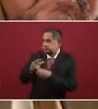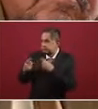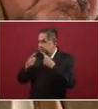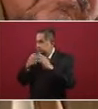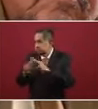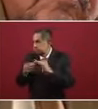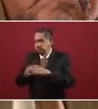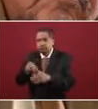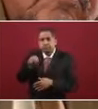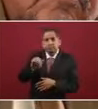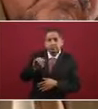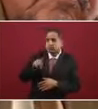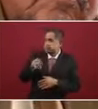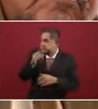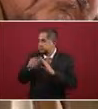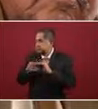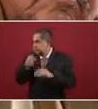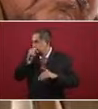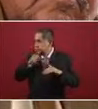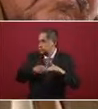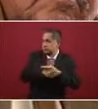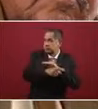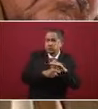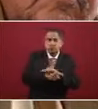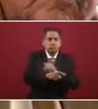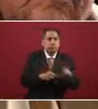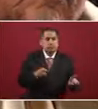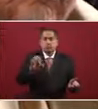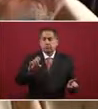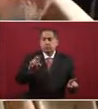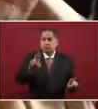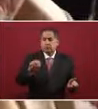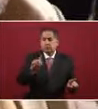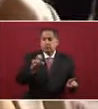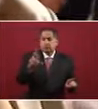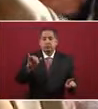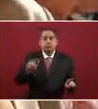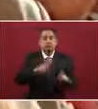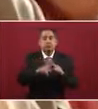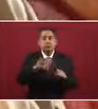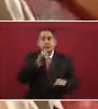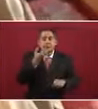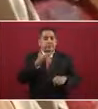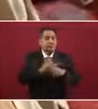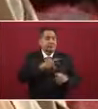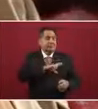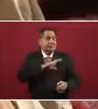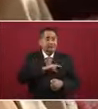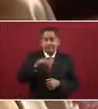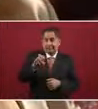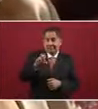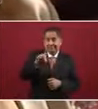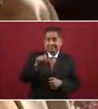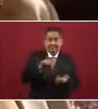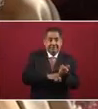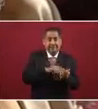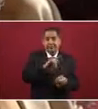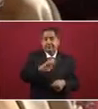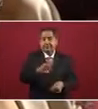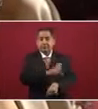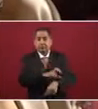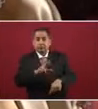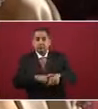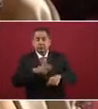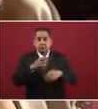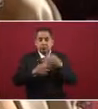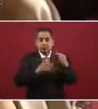en Nacional Financiera al señor Eduardo del Río, quien fue secretario particular de José Antonio Meade y también coordinador de campaña